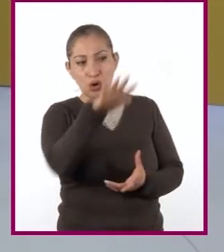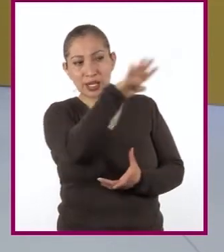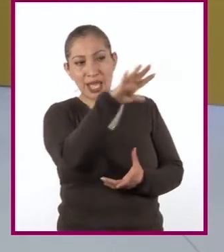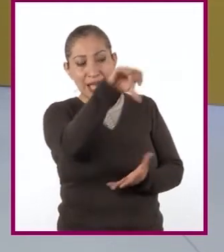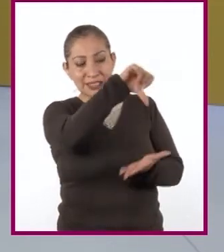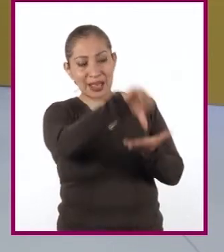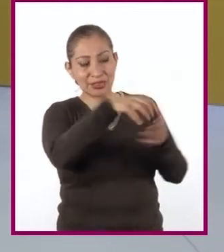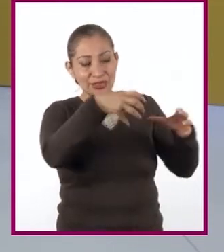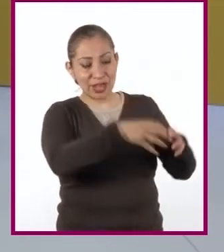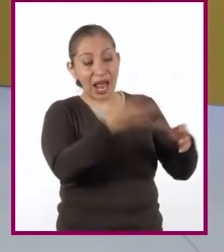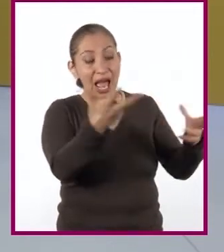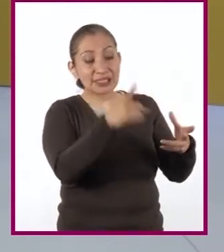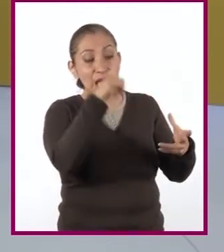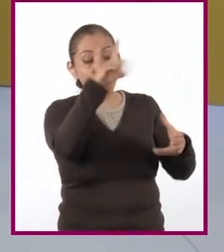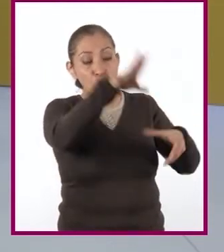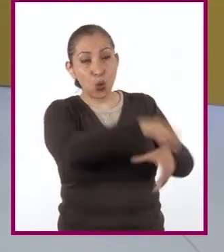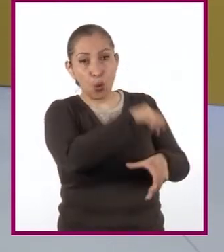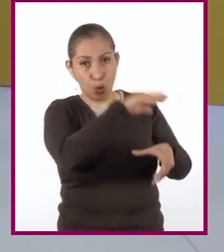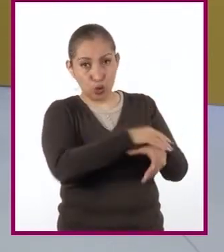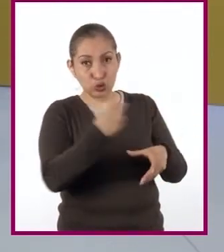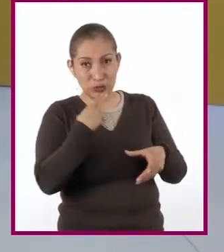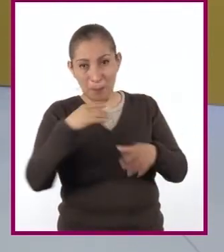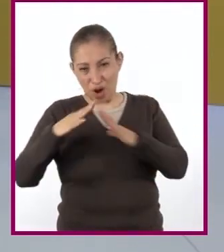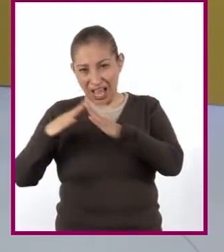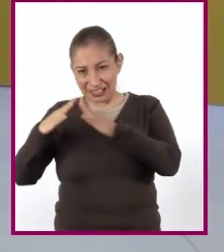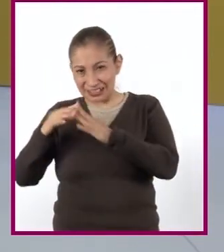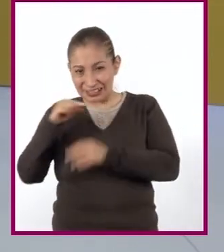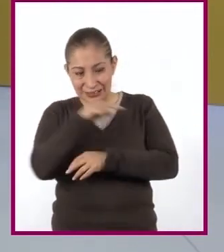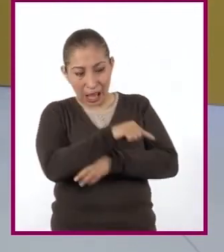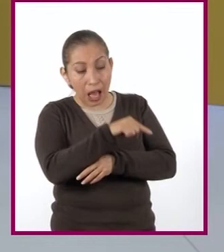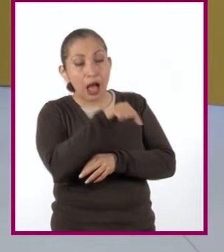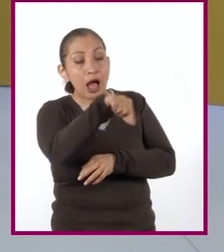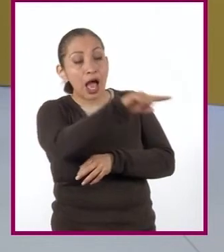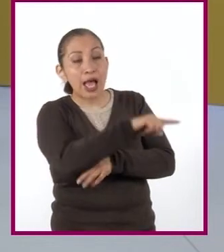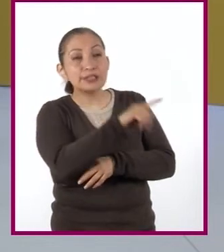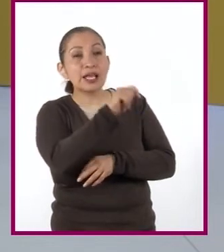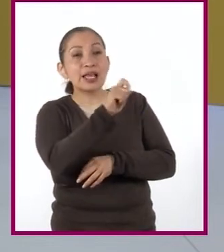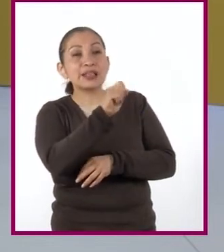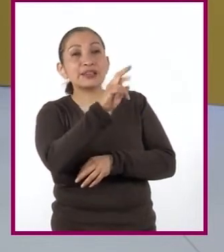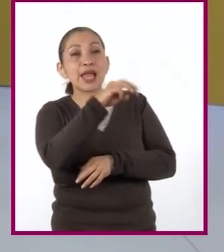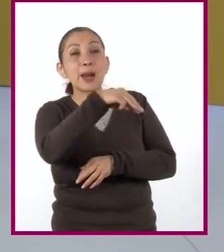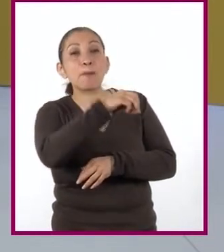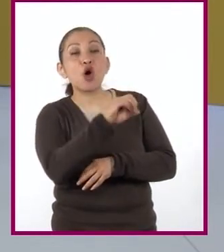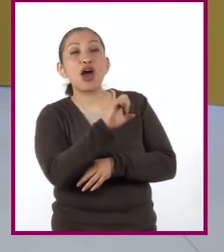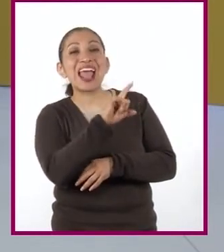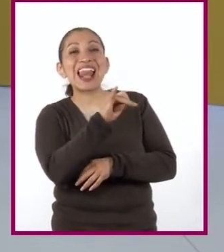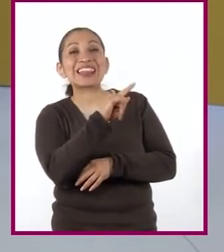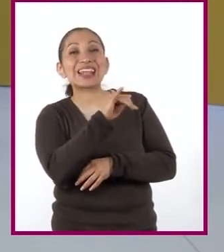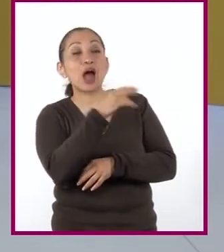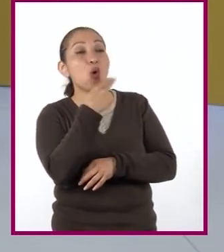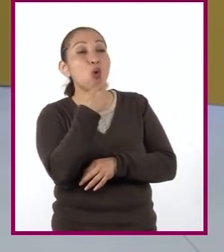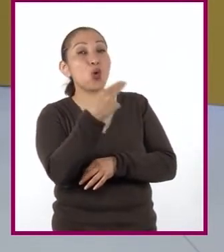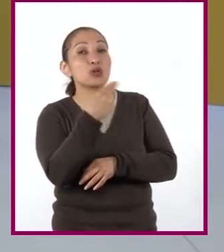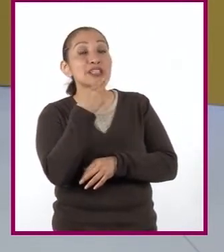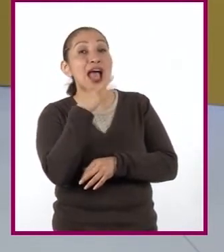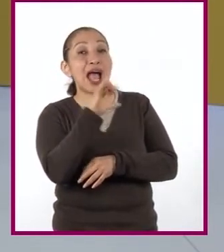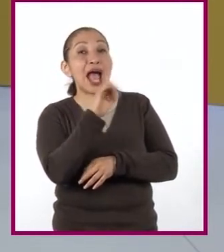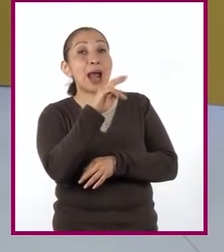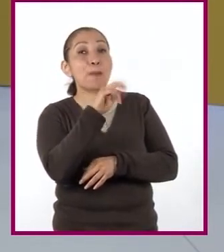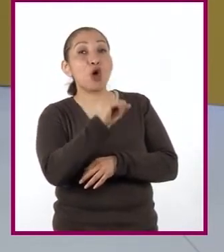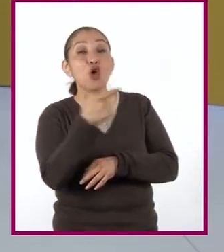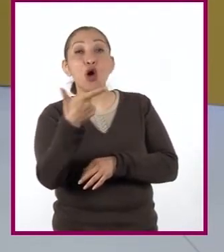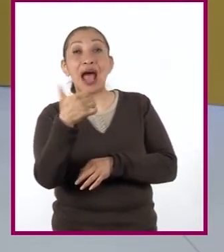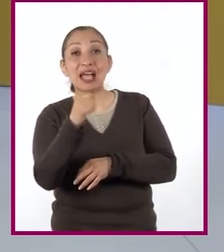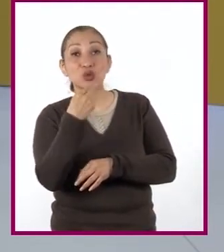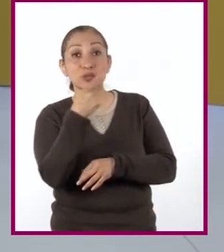centrales que producen la electricidad que utilizamos en nuestras casas son termoeléctricas y utilizan combustibles como el carbón o el